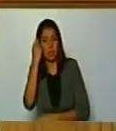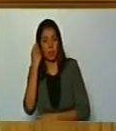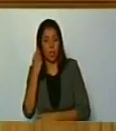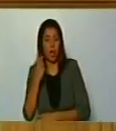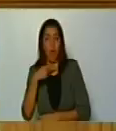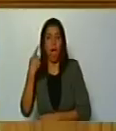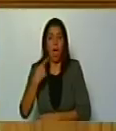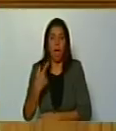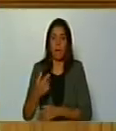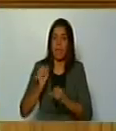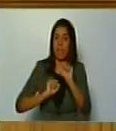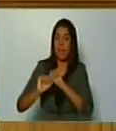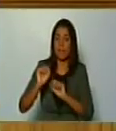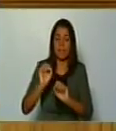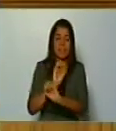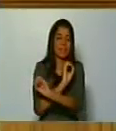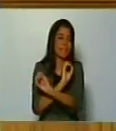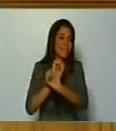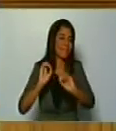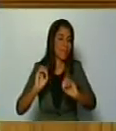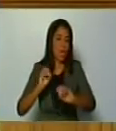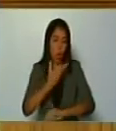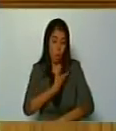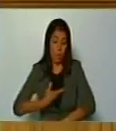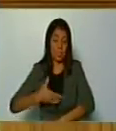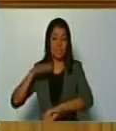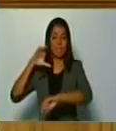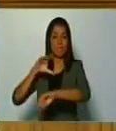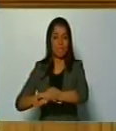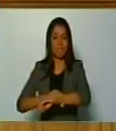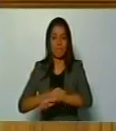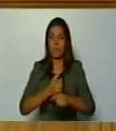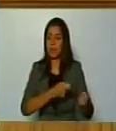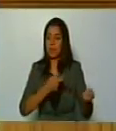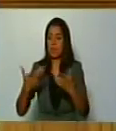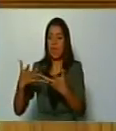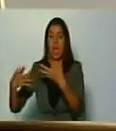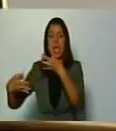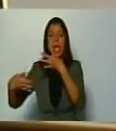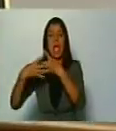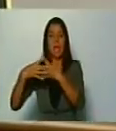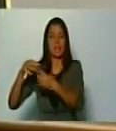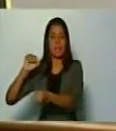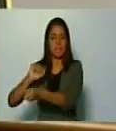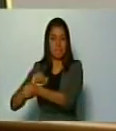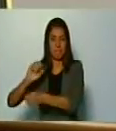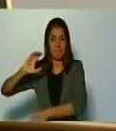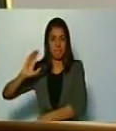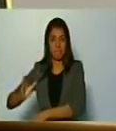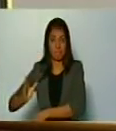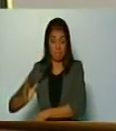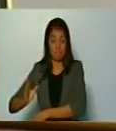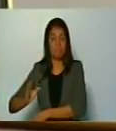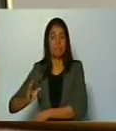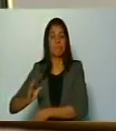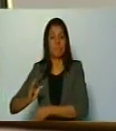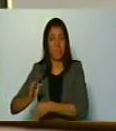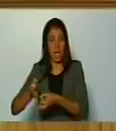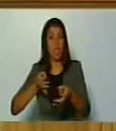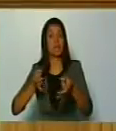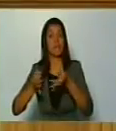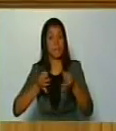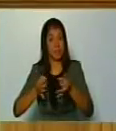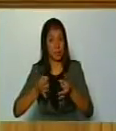defenderse, los llevó a las mazmorras del cuartel San Carlos. Voy a tratar de